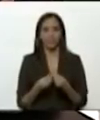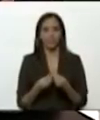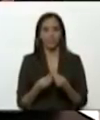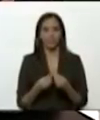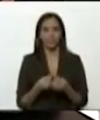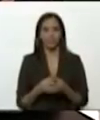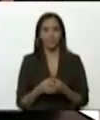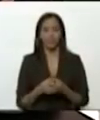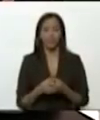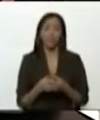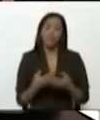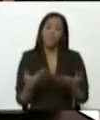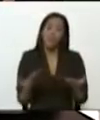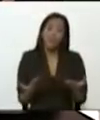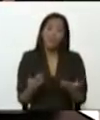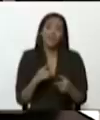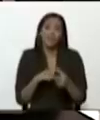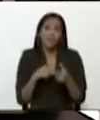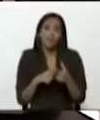Por eso es que